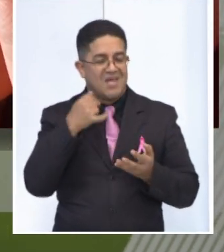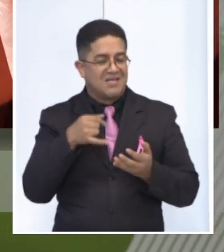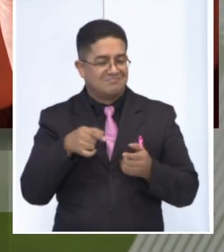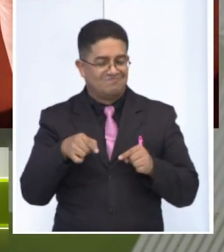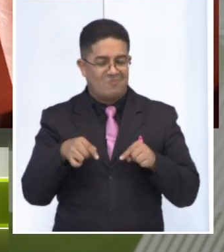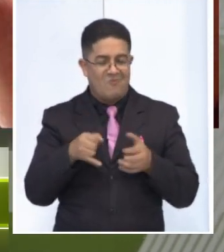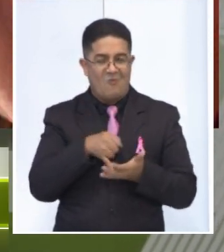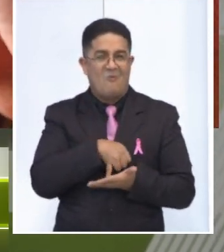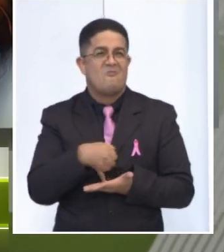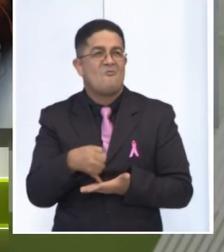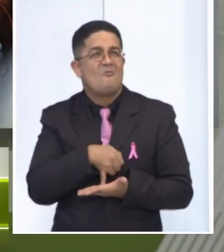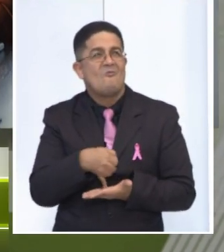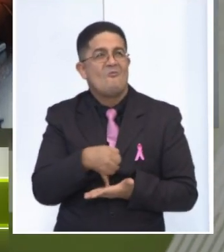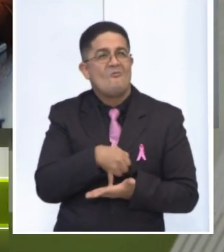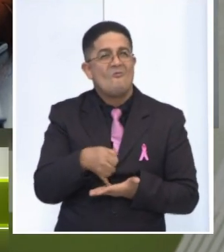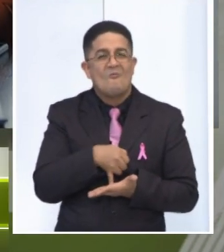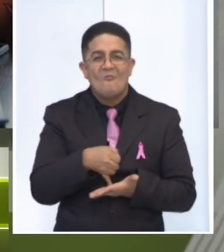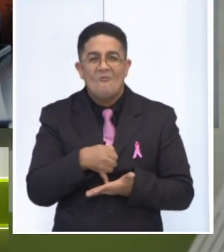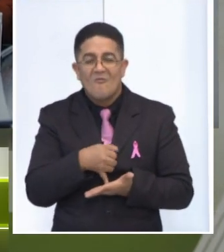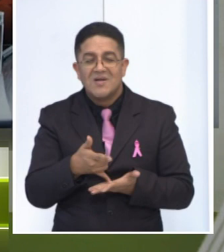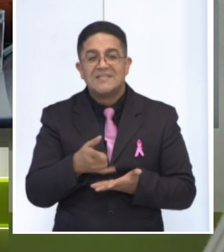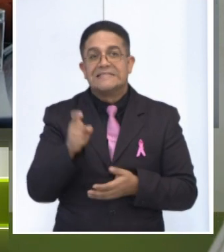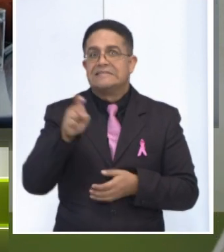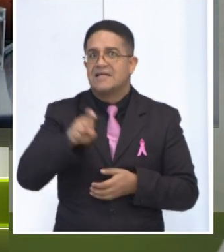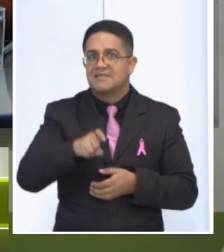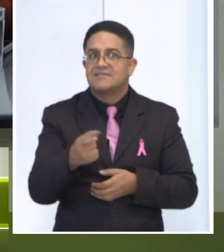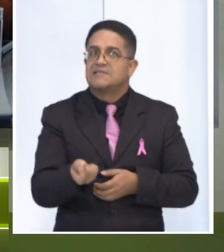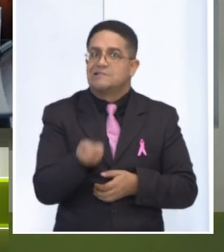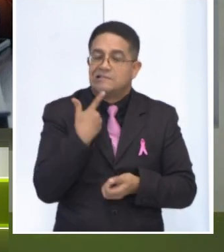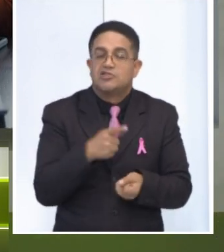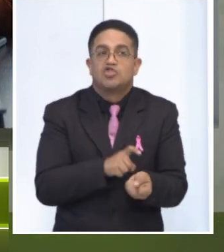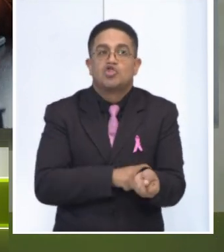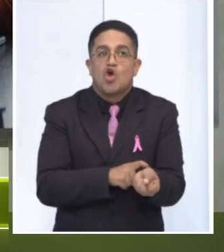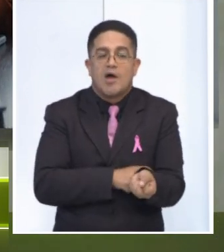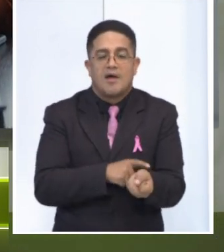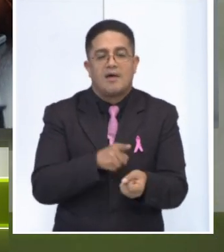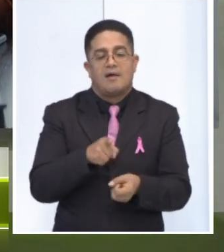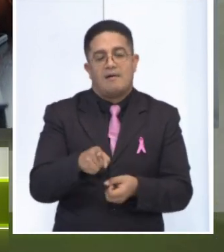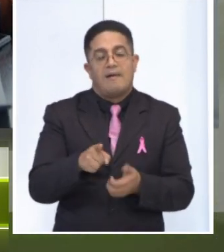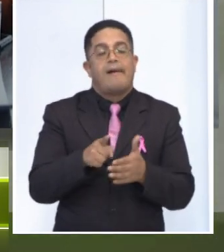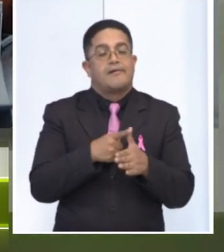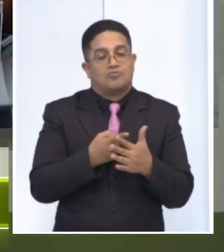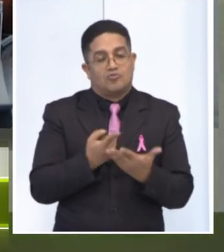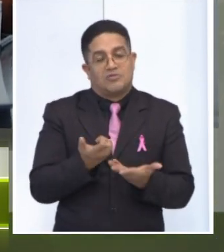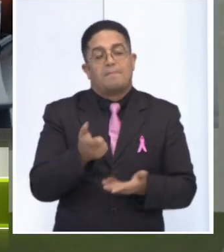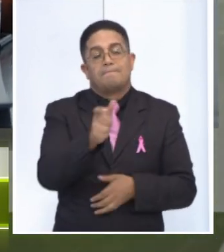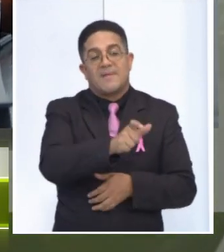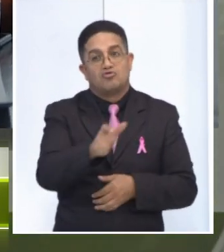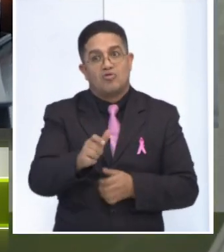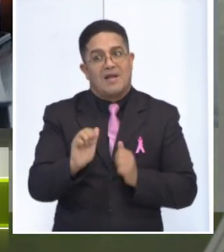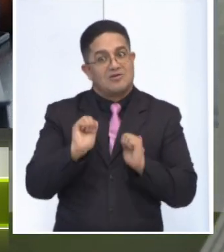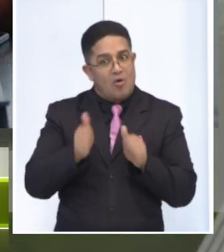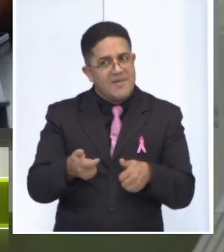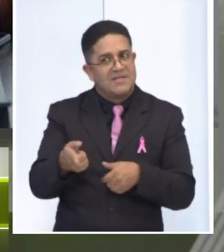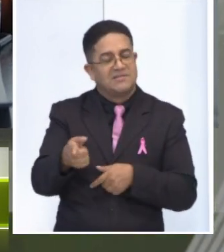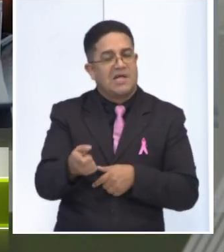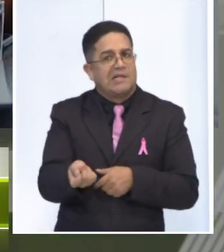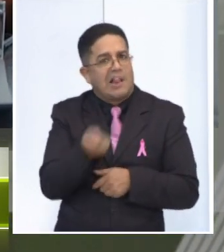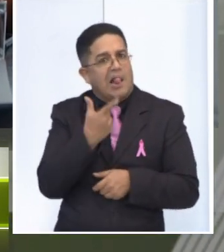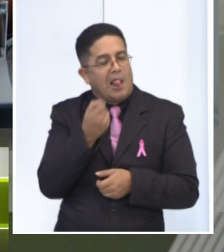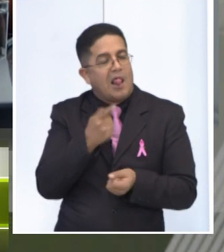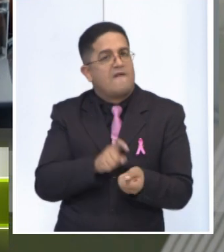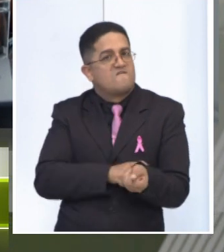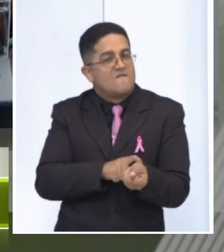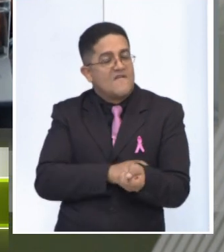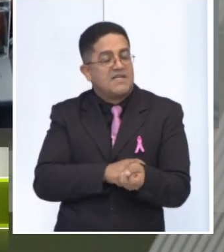individuo tan angustiado que necesita consumir la droga. Entonces los síntomas de abstinencia hacen que el individuo recurra a la droga permanentemente. Y por último,